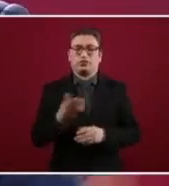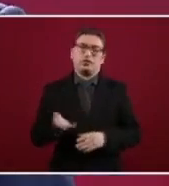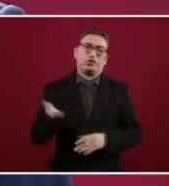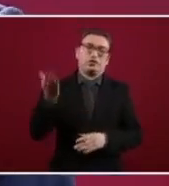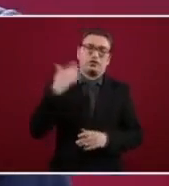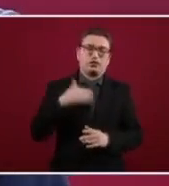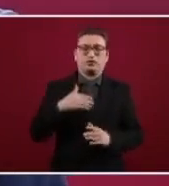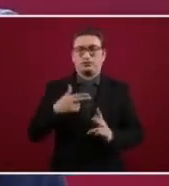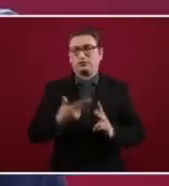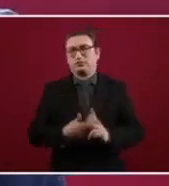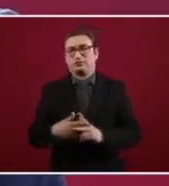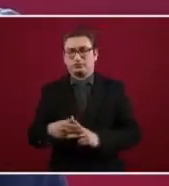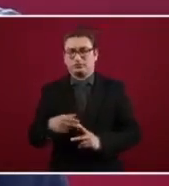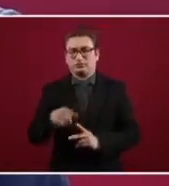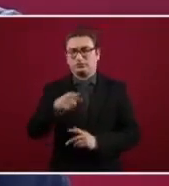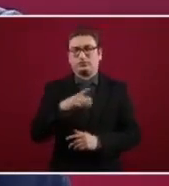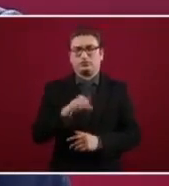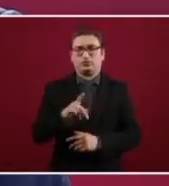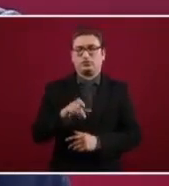colosio